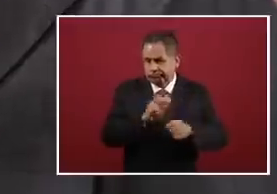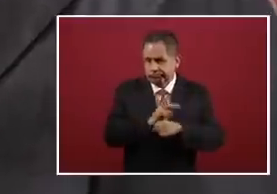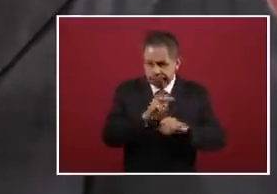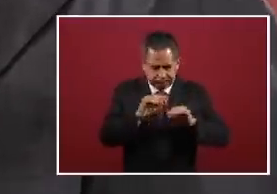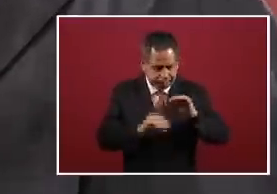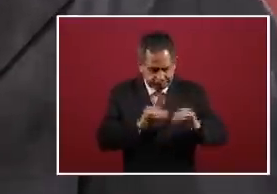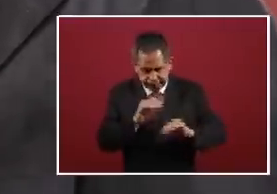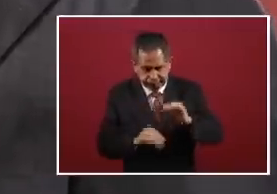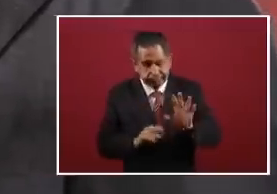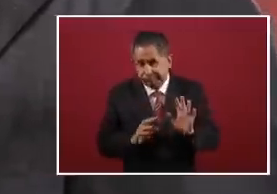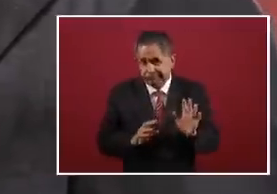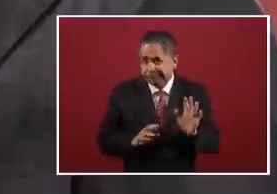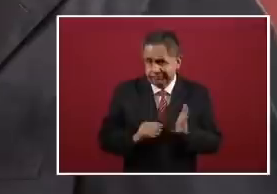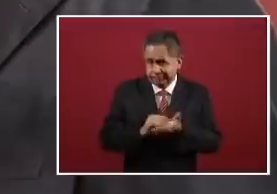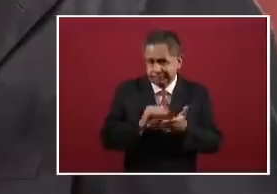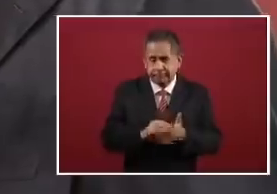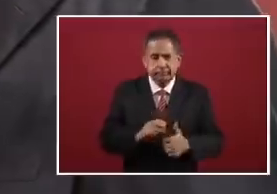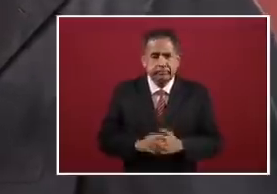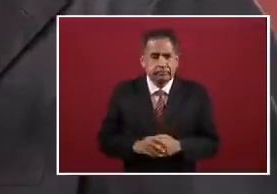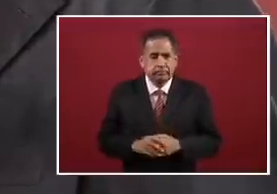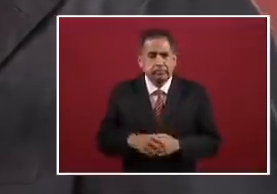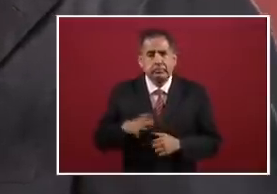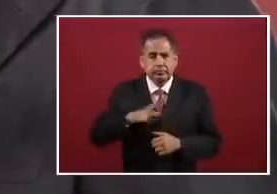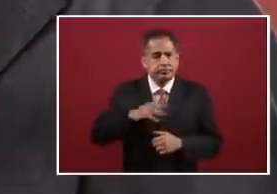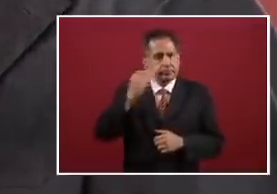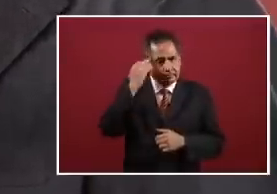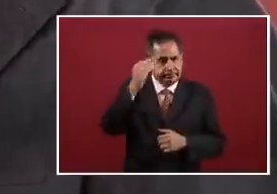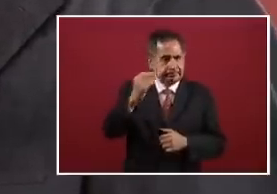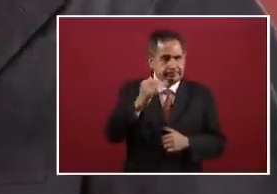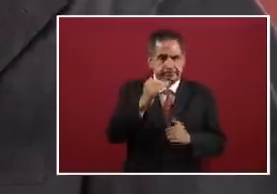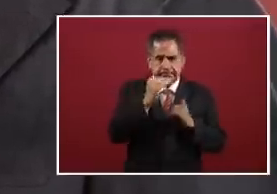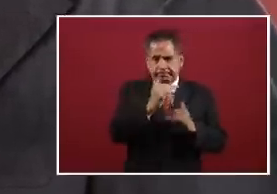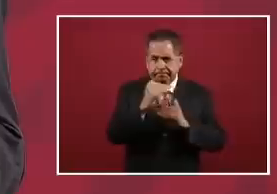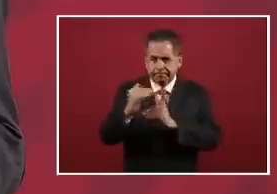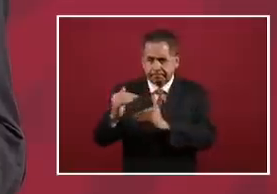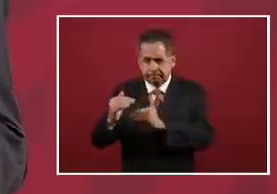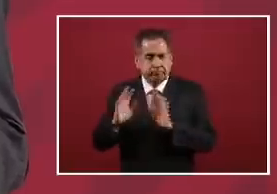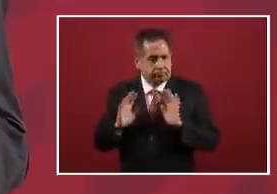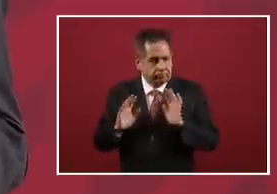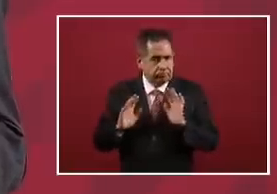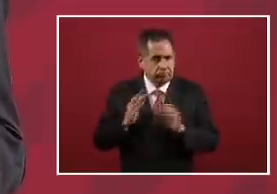y hay plazos. Hasta ahora